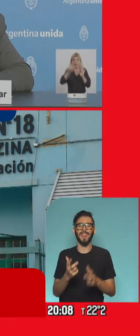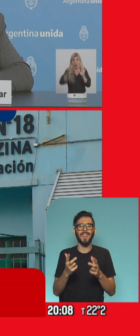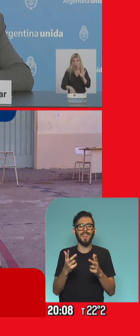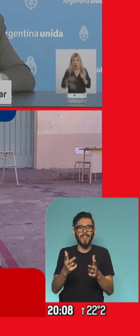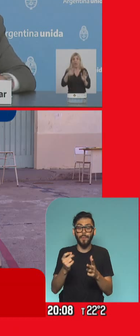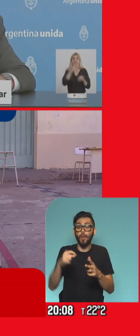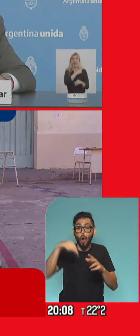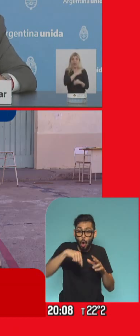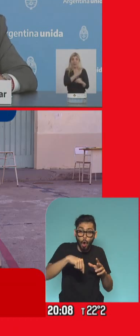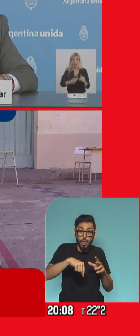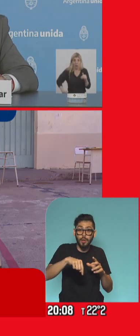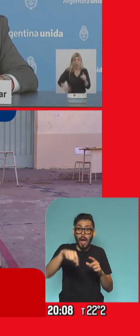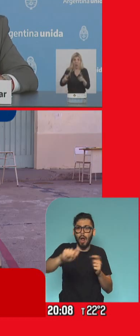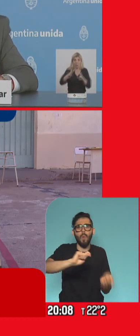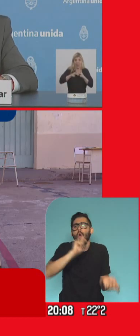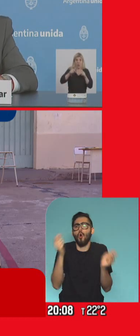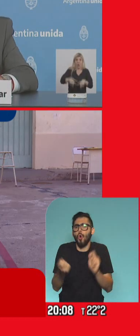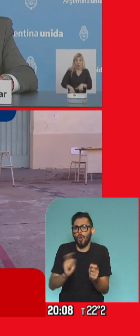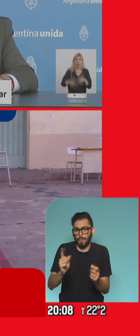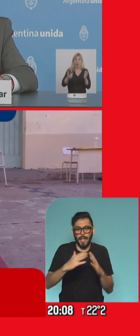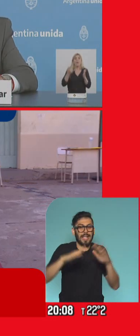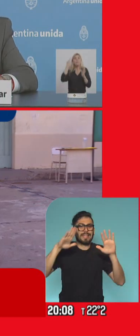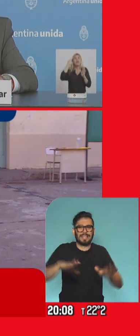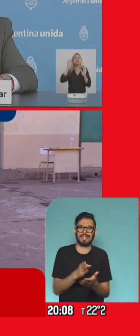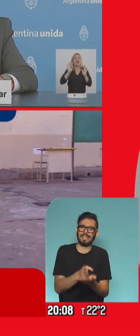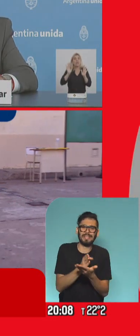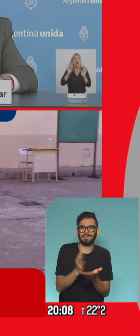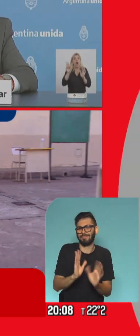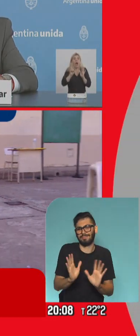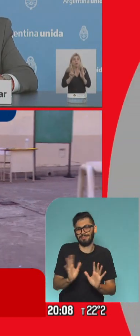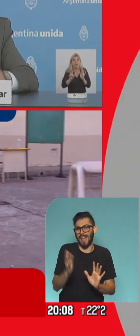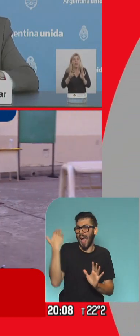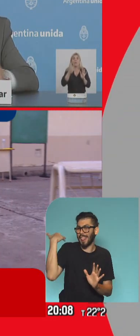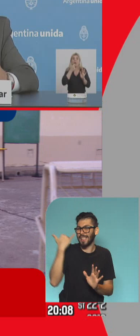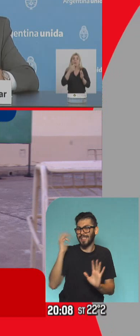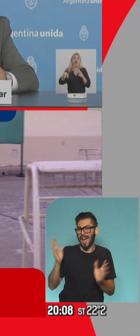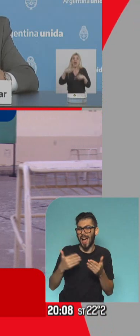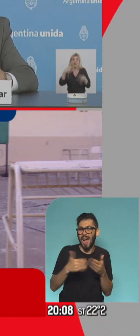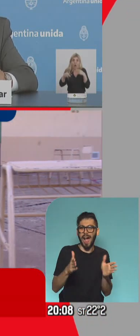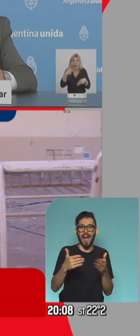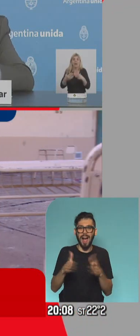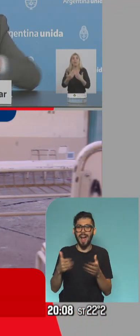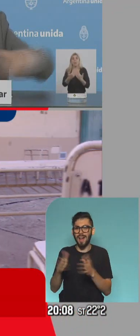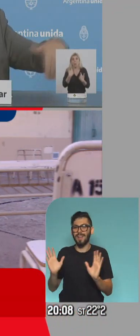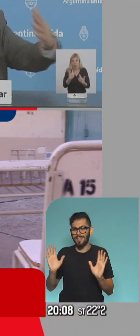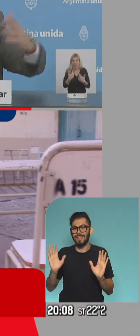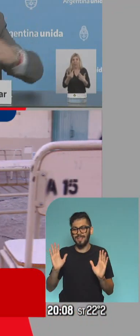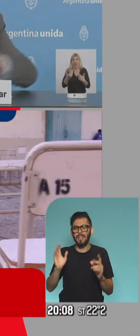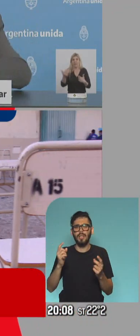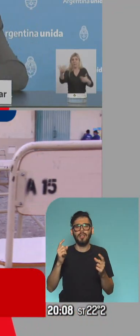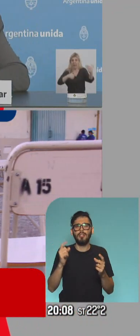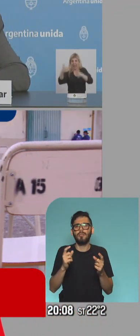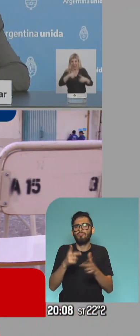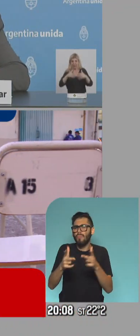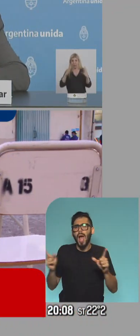respecto a lo que tenemos hoy, porque hace rato que no tenemos cuarentena, porque hace rato que se fueron abriendo, incorporando actividades. Te digo un poquito en